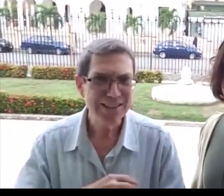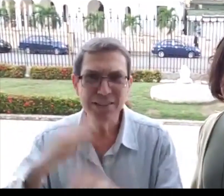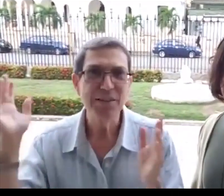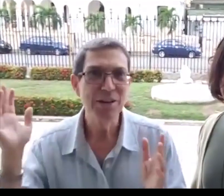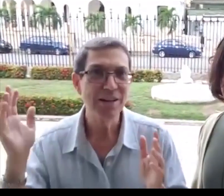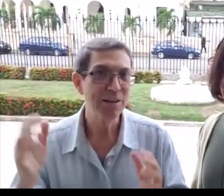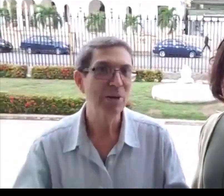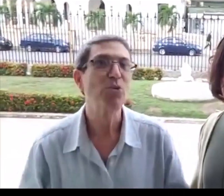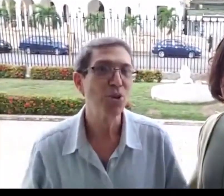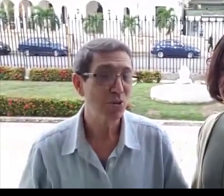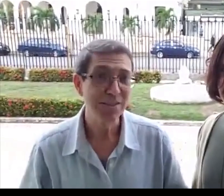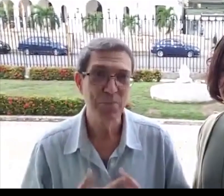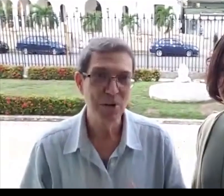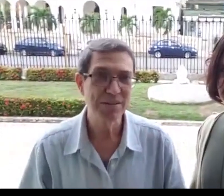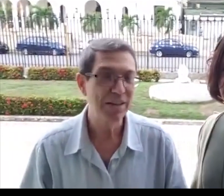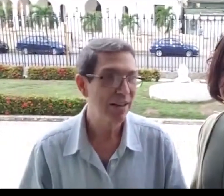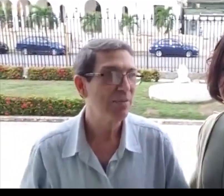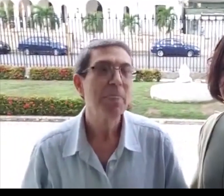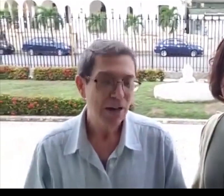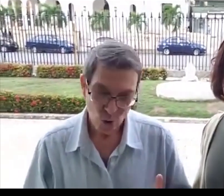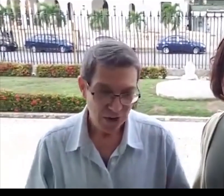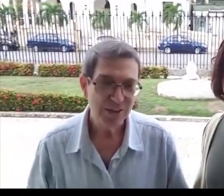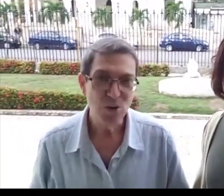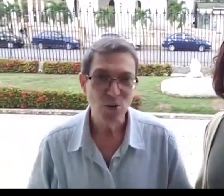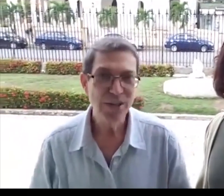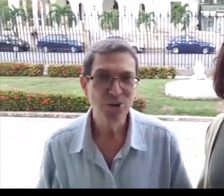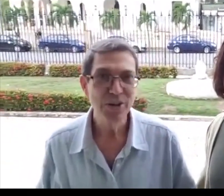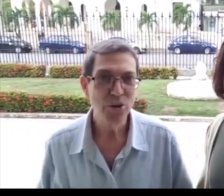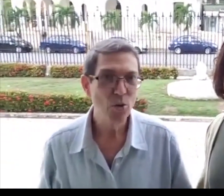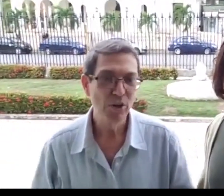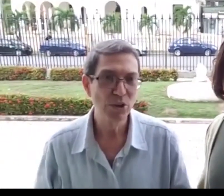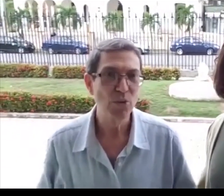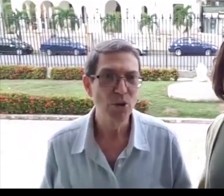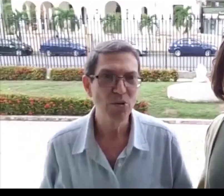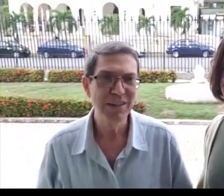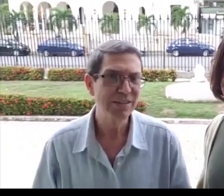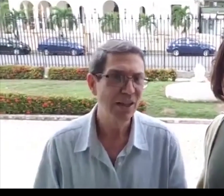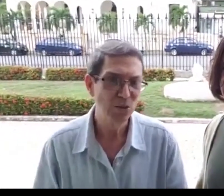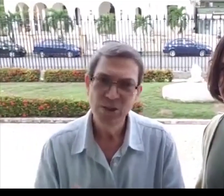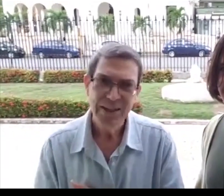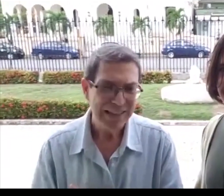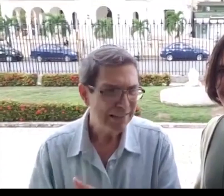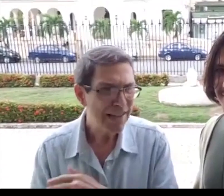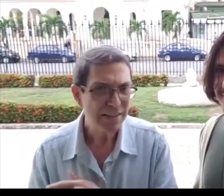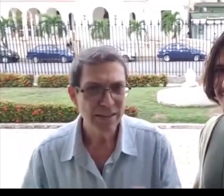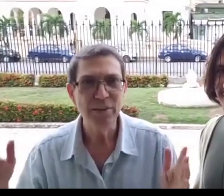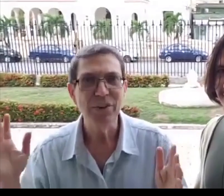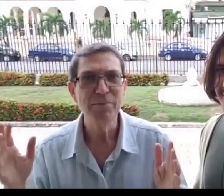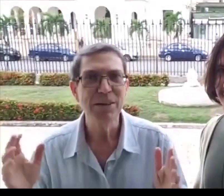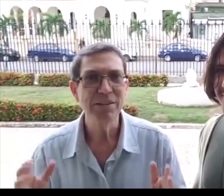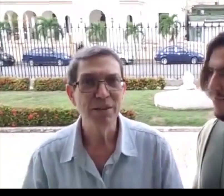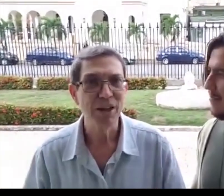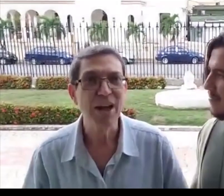tenido altísima repercusión. Y se puede decir que lo que ha estado ocurriendo hoy en Cuba y nuestro pueblo han estado intensa